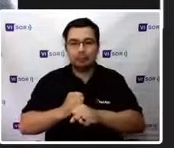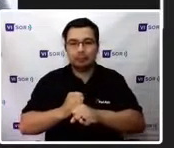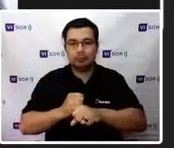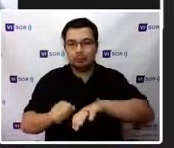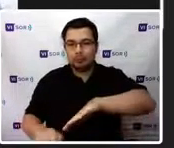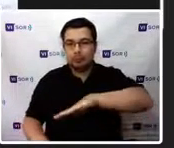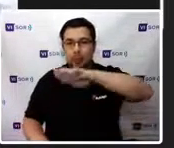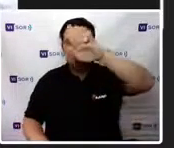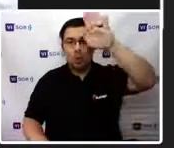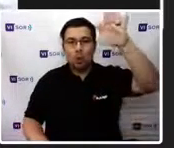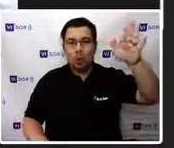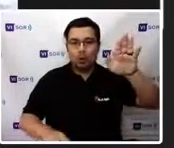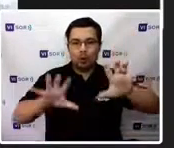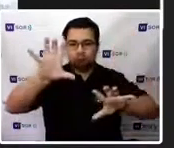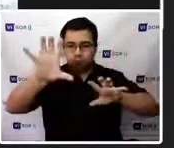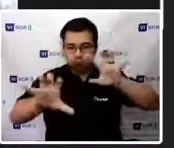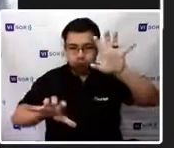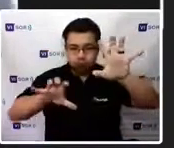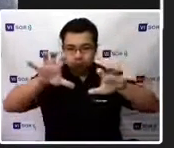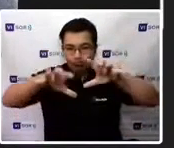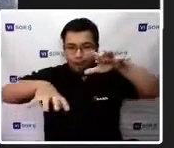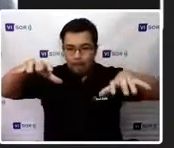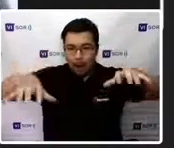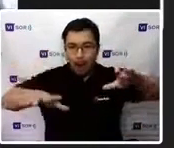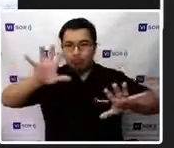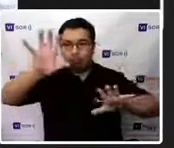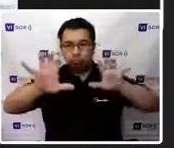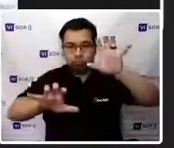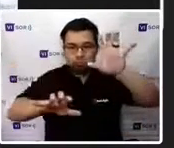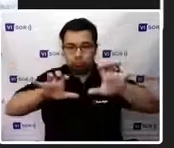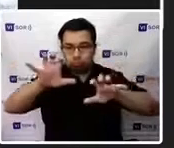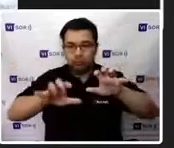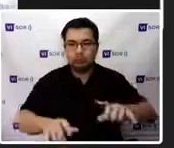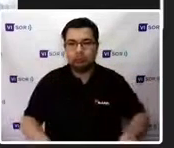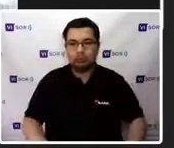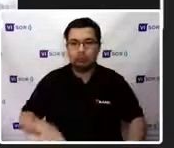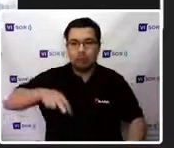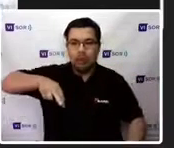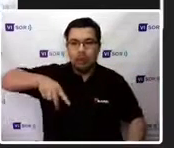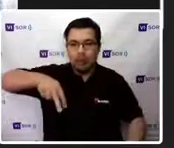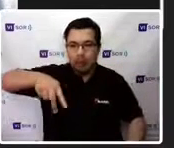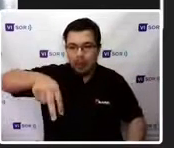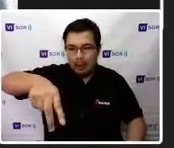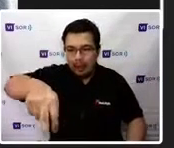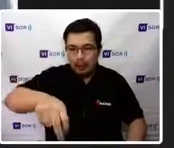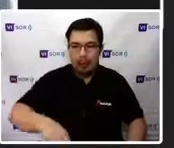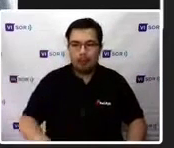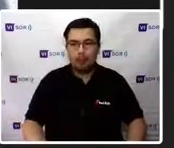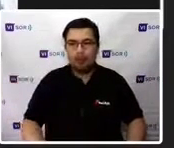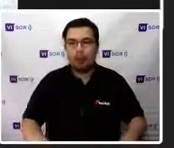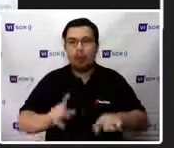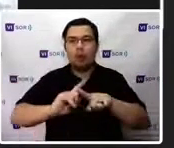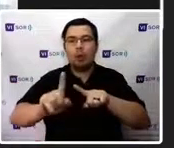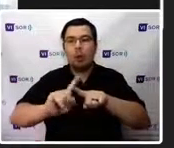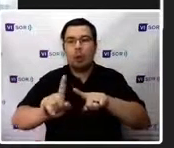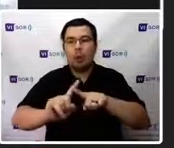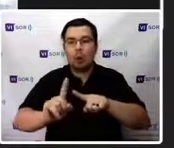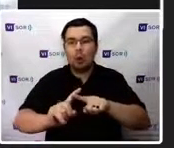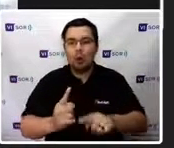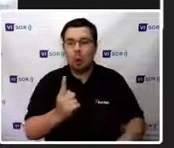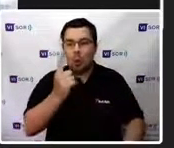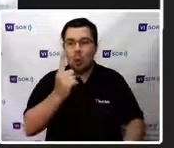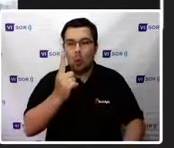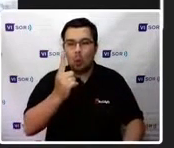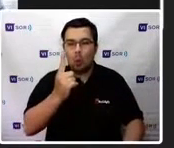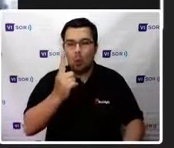Y sin duda a mí, uno de los terrenos que más me marcó fue un terreno que se da más o menos a finalizar el cuarto semestre, que es un terreno de